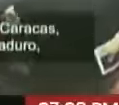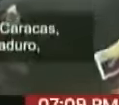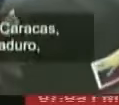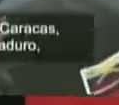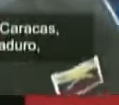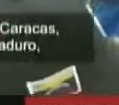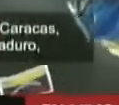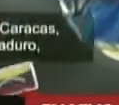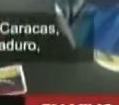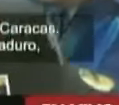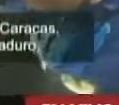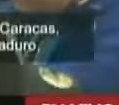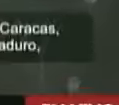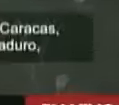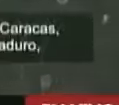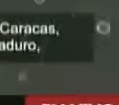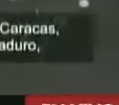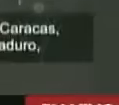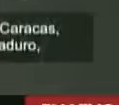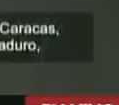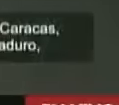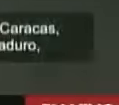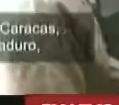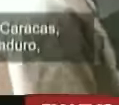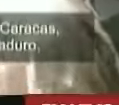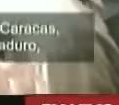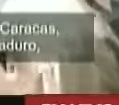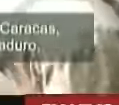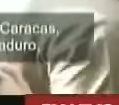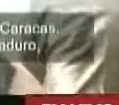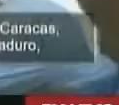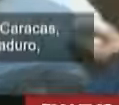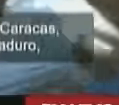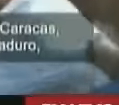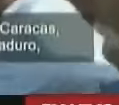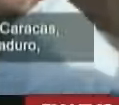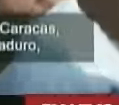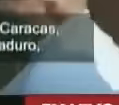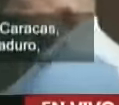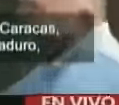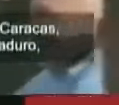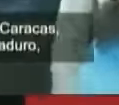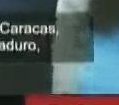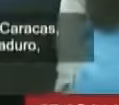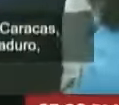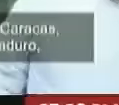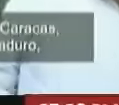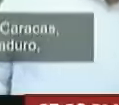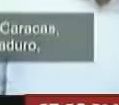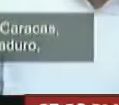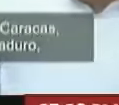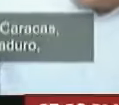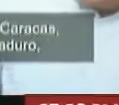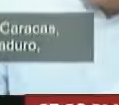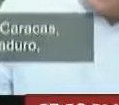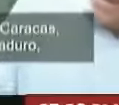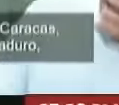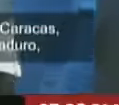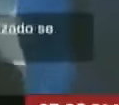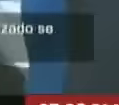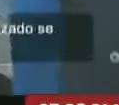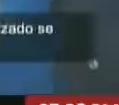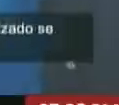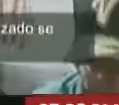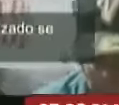Durante un encuentro con la comunidad de la parroquia Antímano en Caracas, el presidente de la República Bolivariana de Venezuela, Nicolás